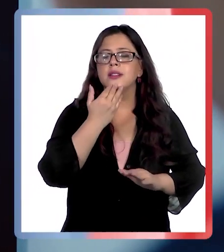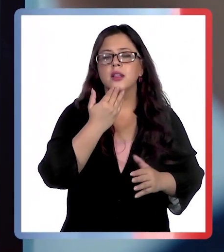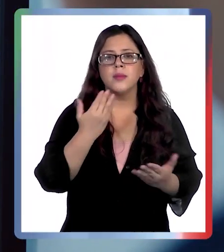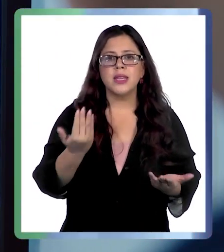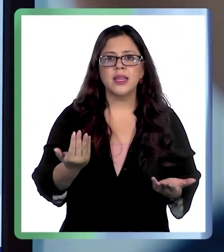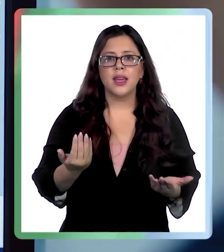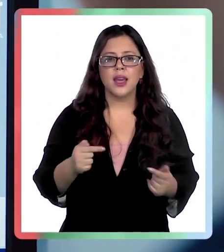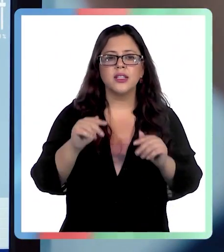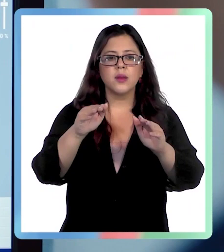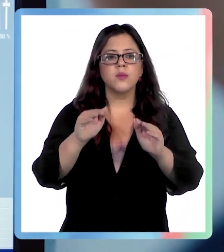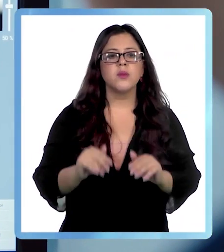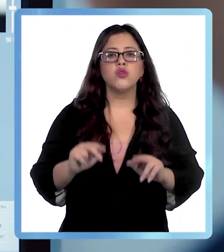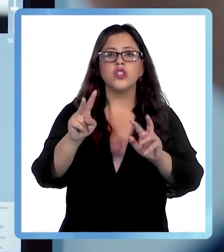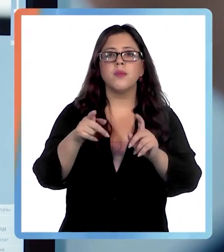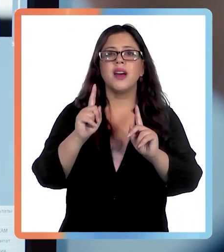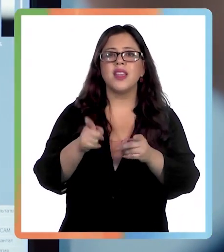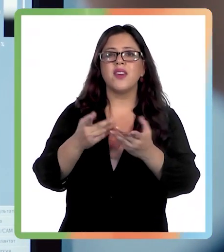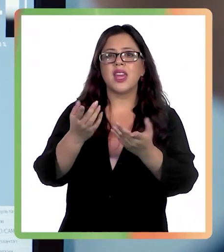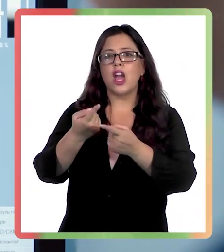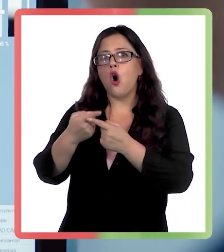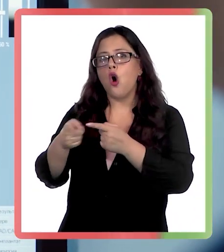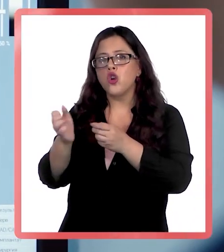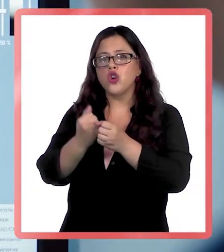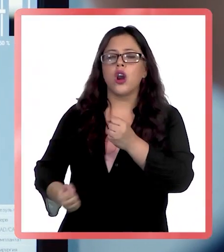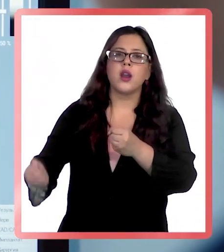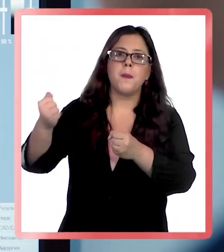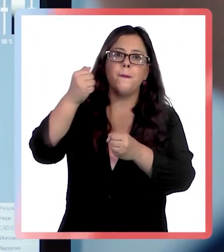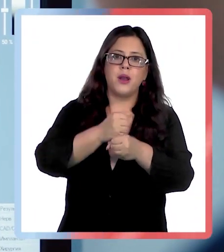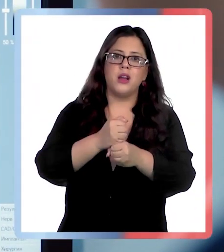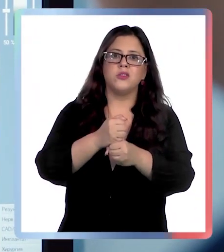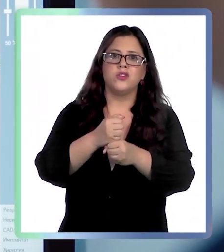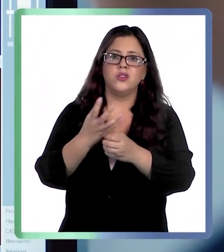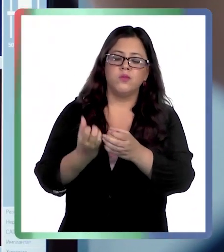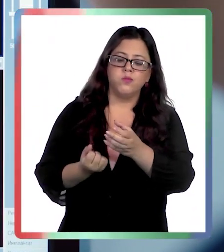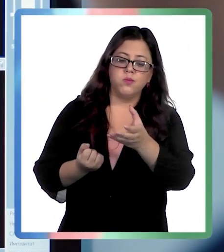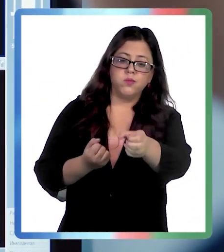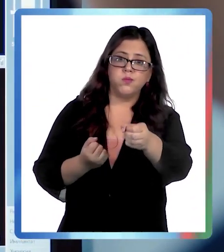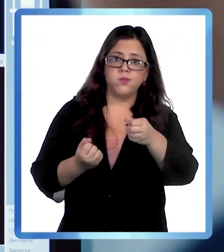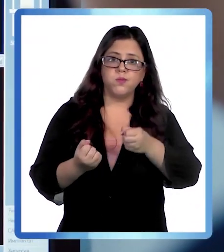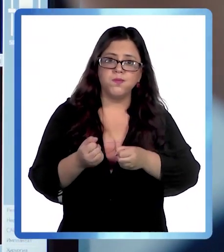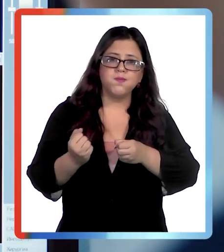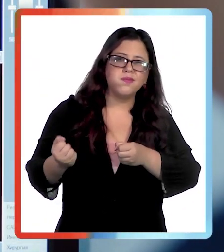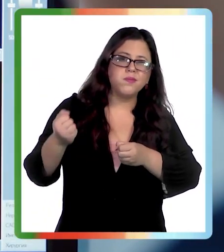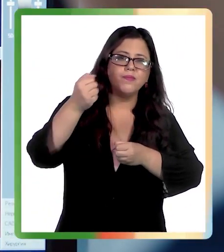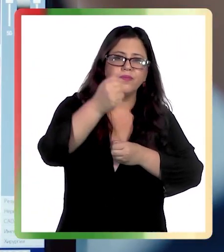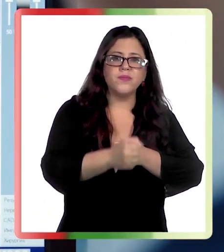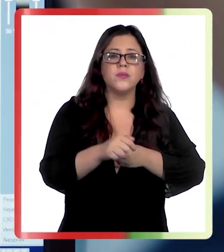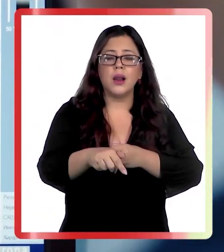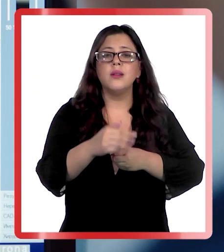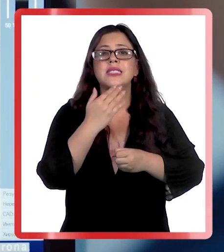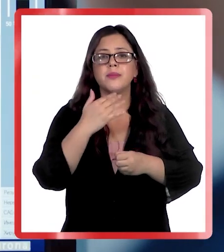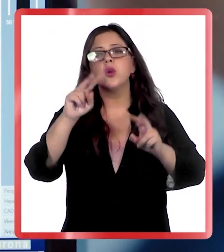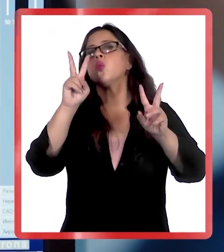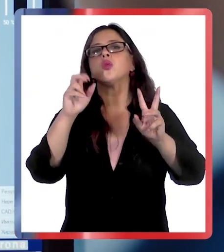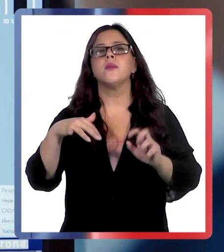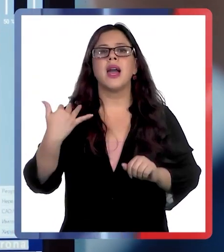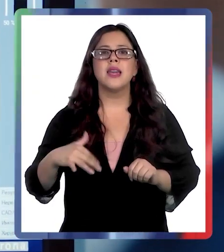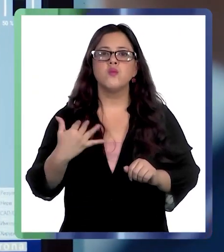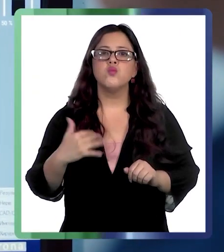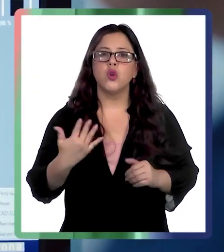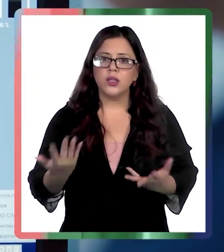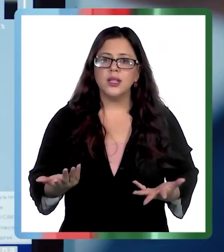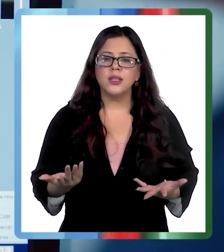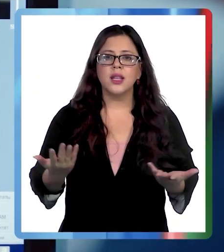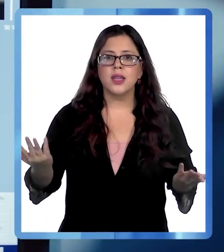en la misma eh sección hay que colocar un implante para poder reemplazarlo te fijas también hay un tema ahí